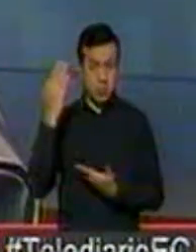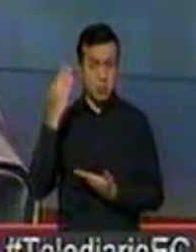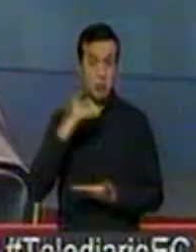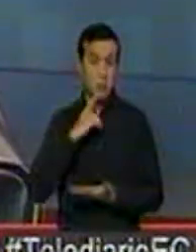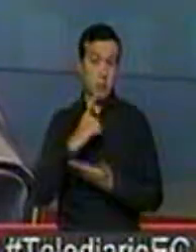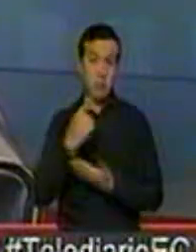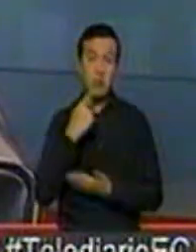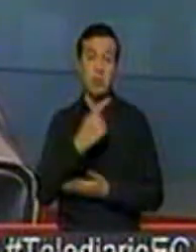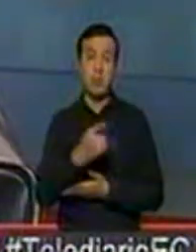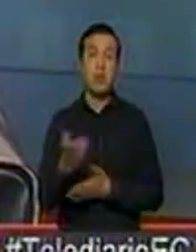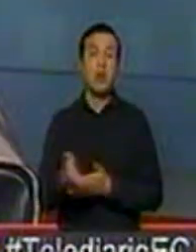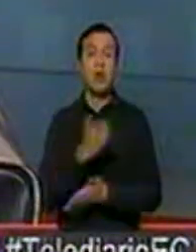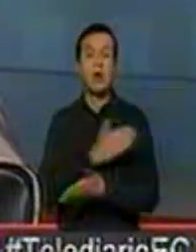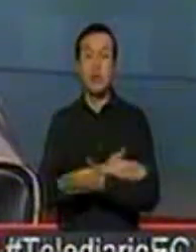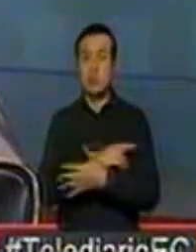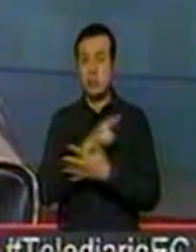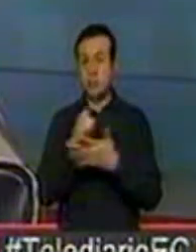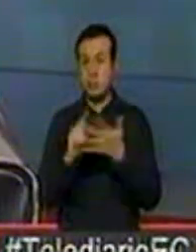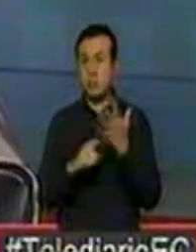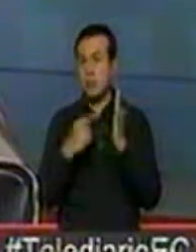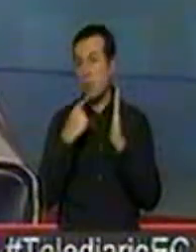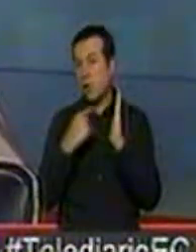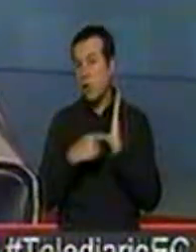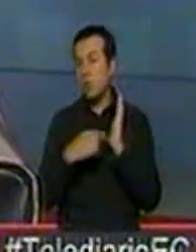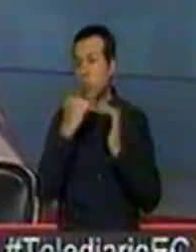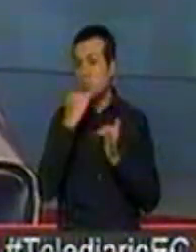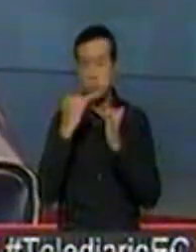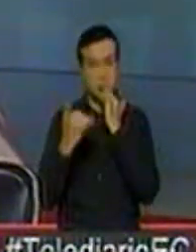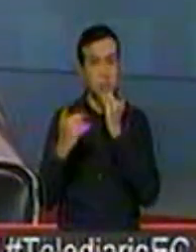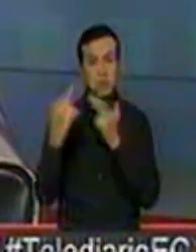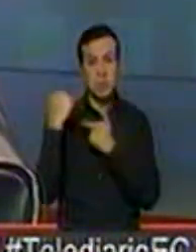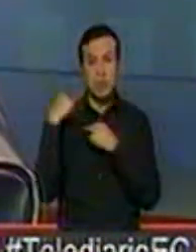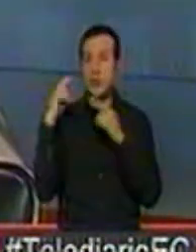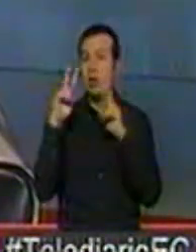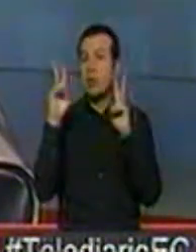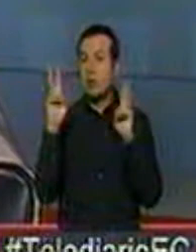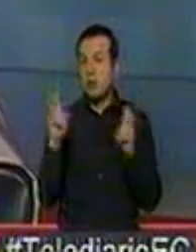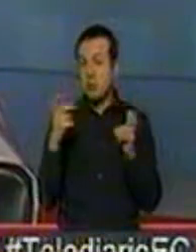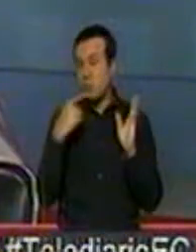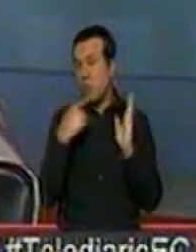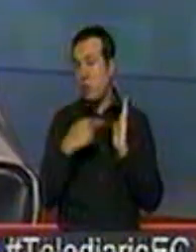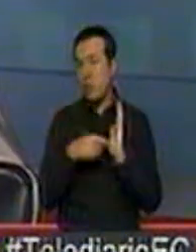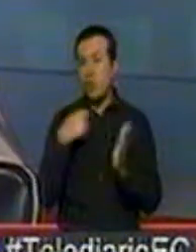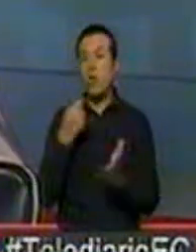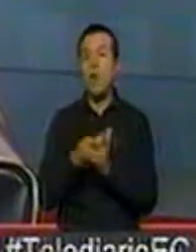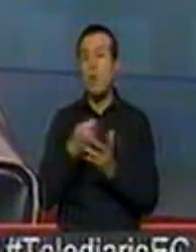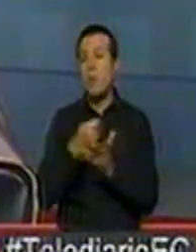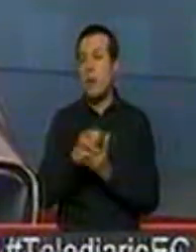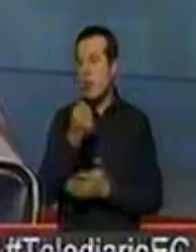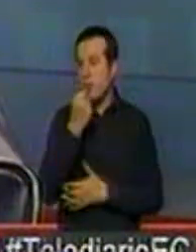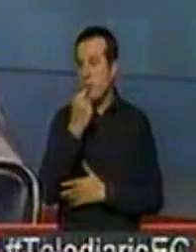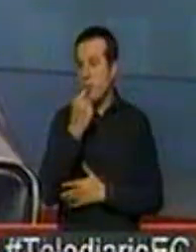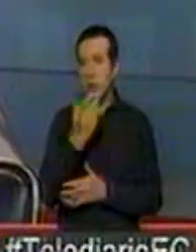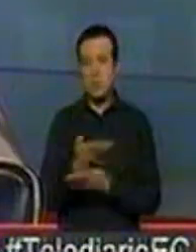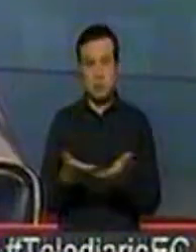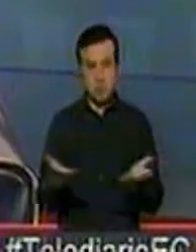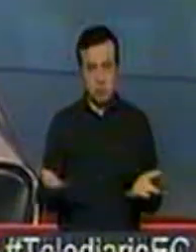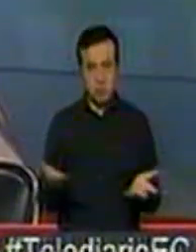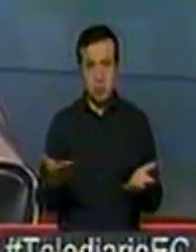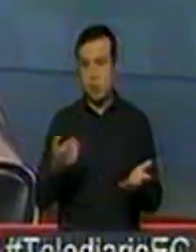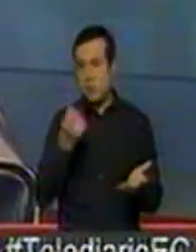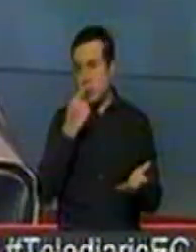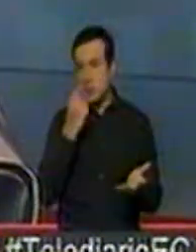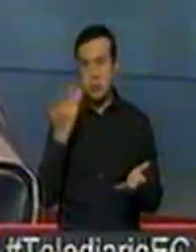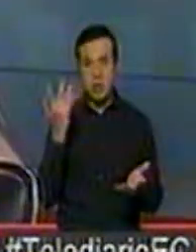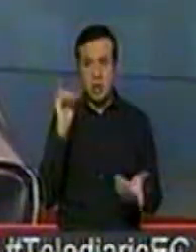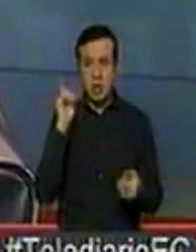Usted mencionaba algunas de ellas, se dice un incumplimiento de funciones referente, pues por ejemplo, a la compra de medicamentos, al cuadro básico de